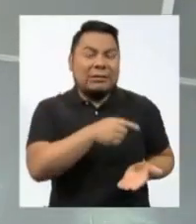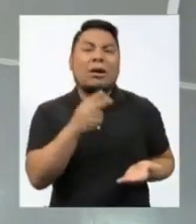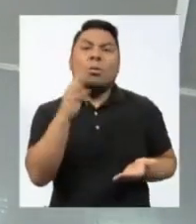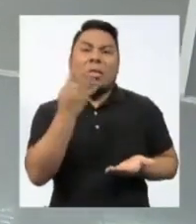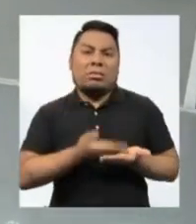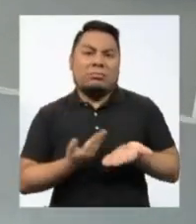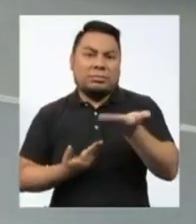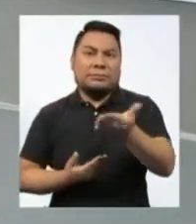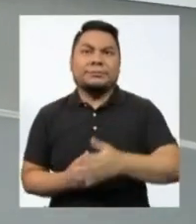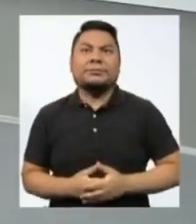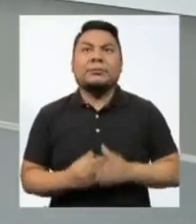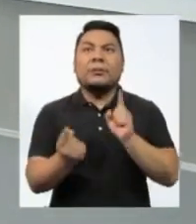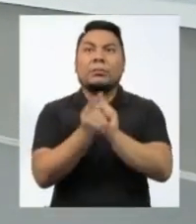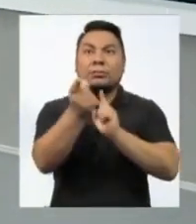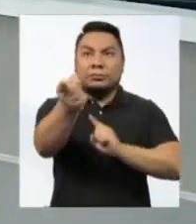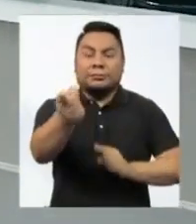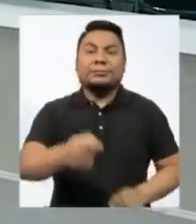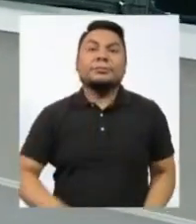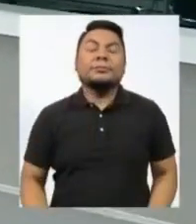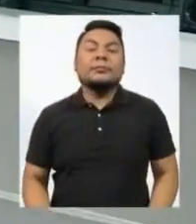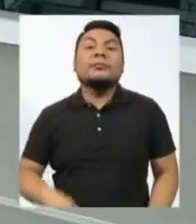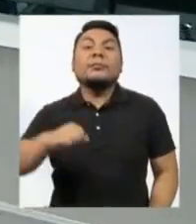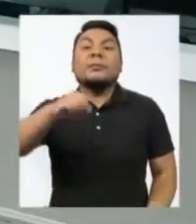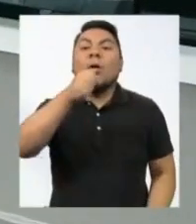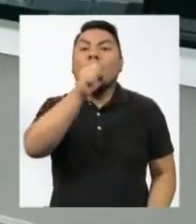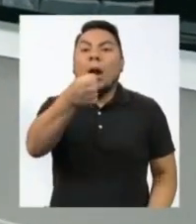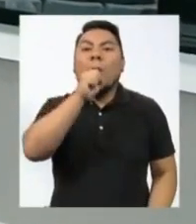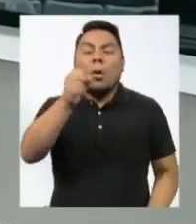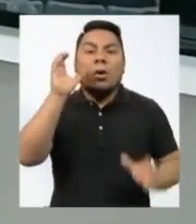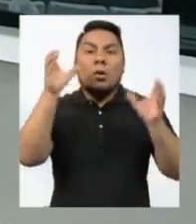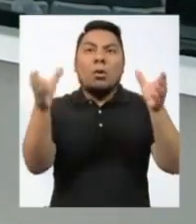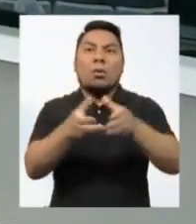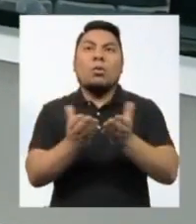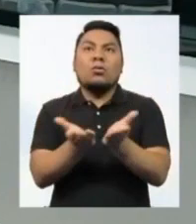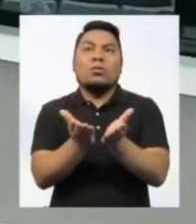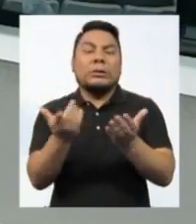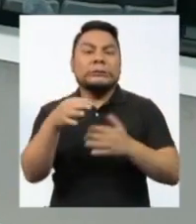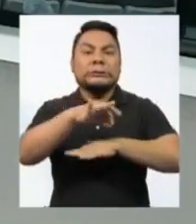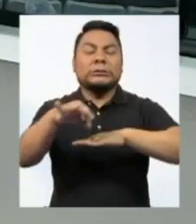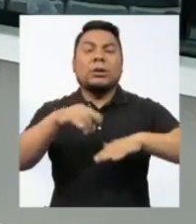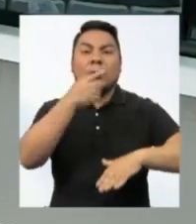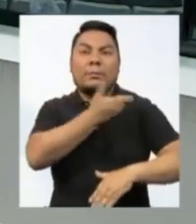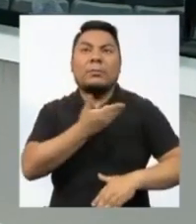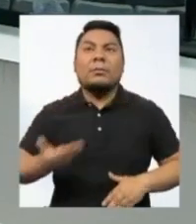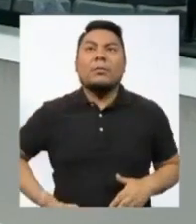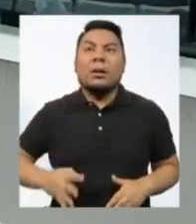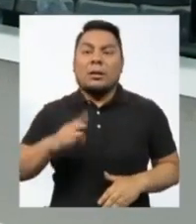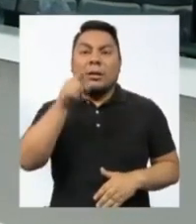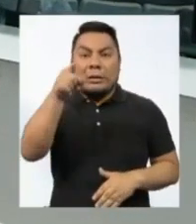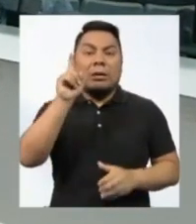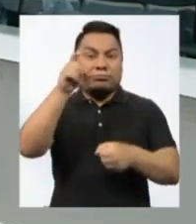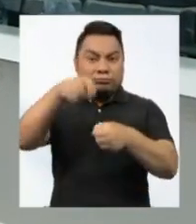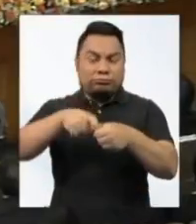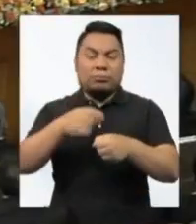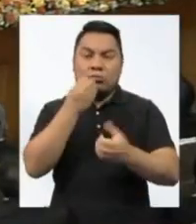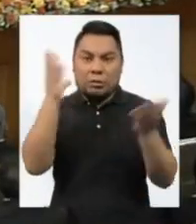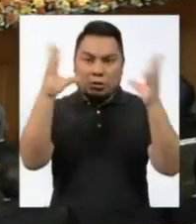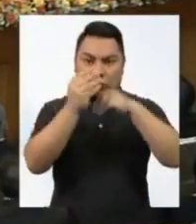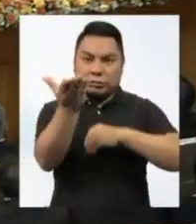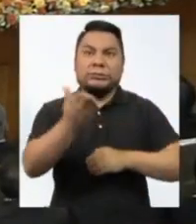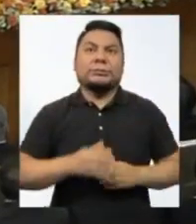Vamos ahora con información en vivo. Así es, Noelia Sabaches del Colegio de Ingenieros, presidente Martín Vizcarra, cumple con una actividad. Adelante, Noelia, buenas